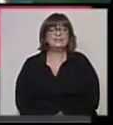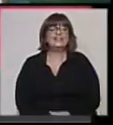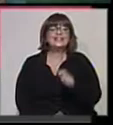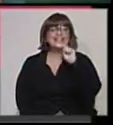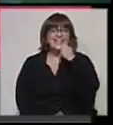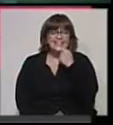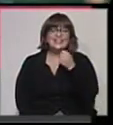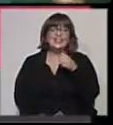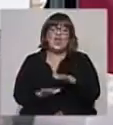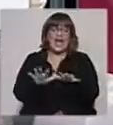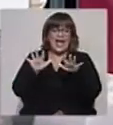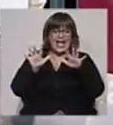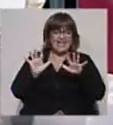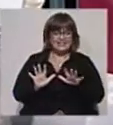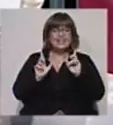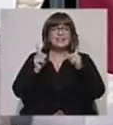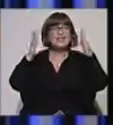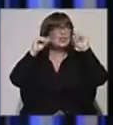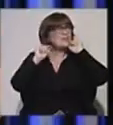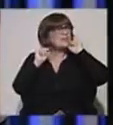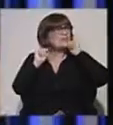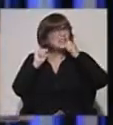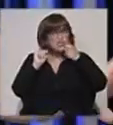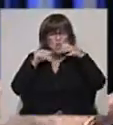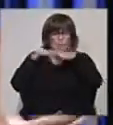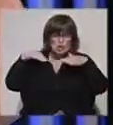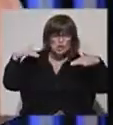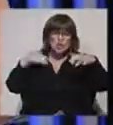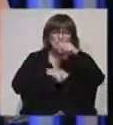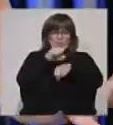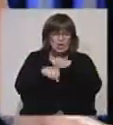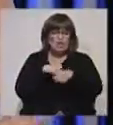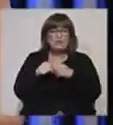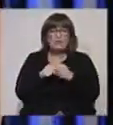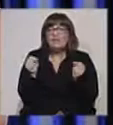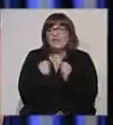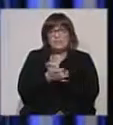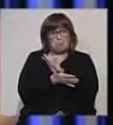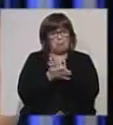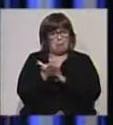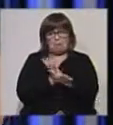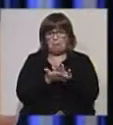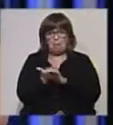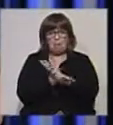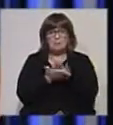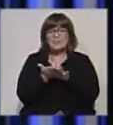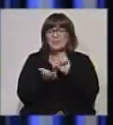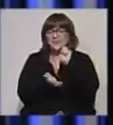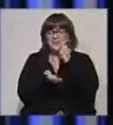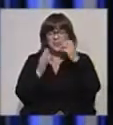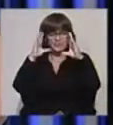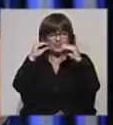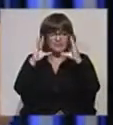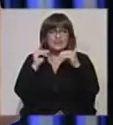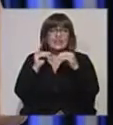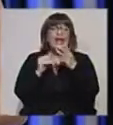la previa. Qué linda noche para estar en el velódromo, porque no te va a dar frío, en ningún momento te va a dar frío. Divina noche para ir. Las cabras